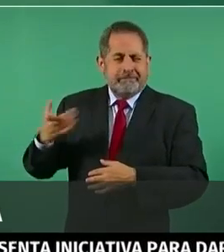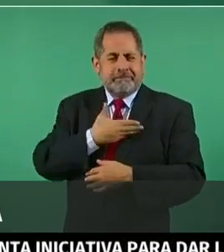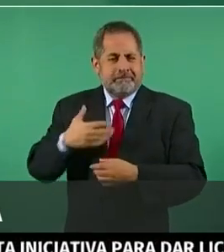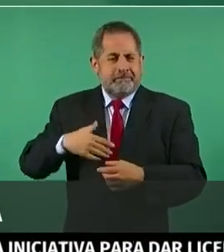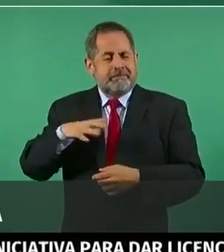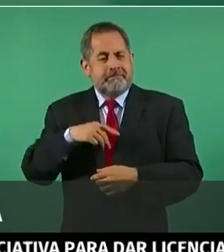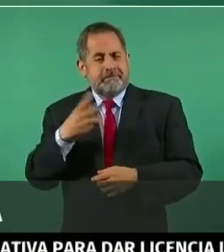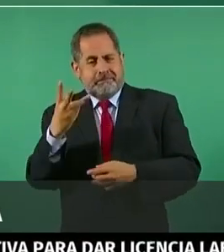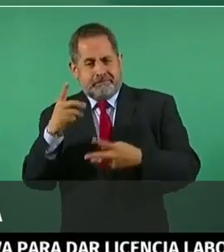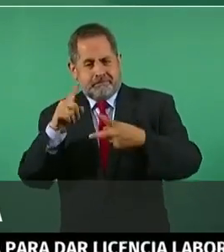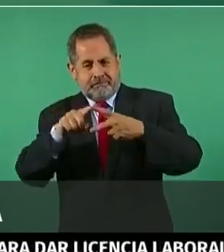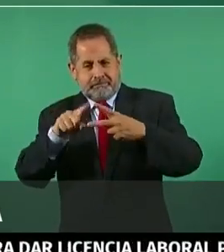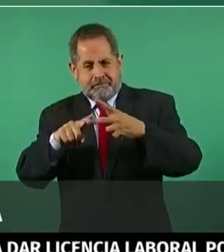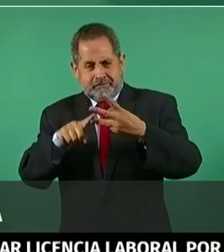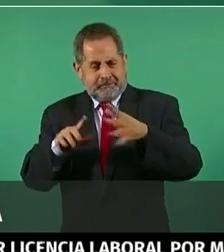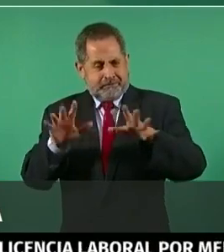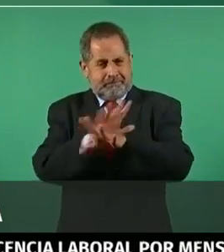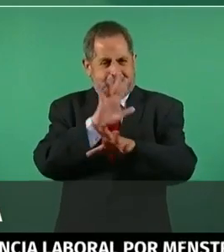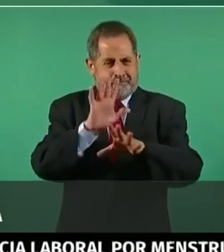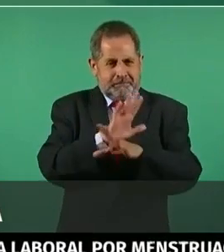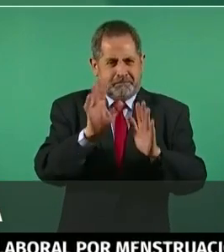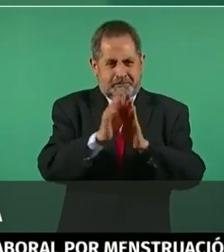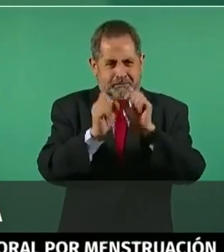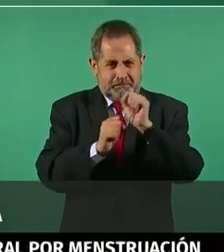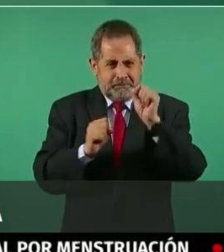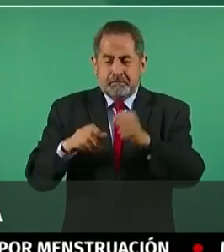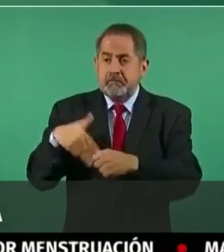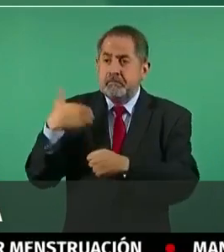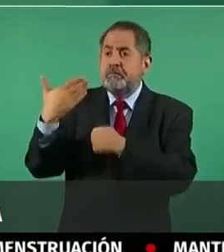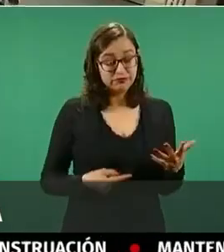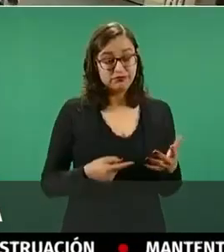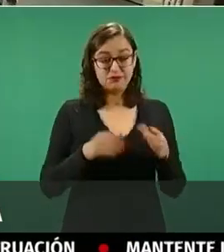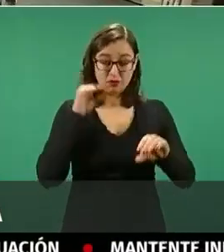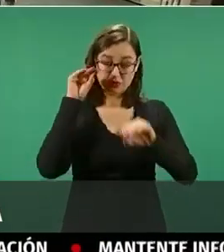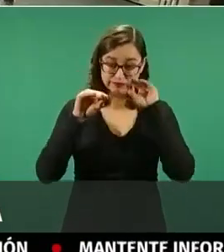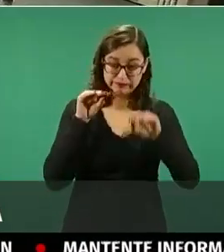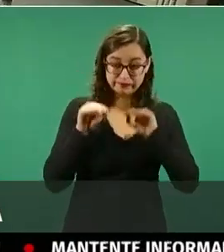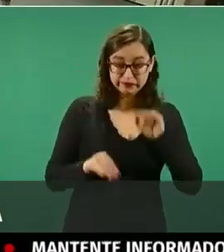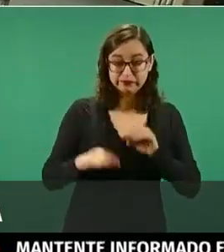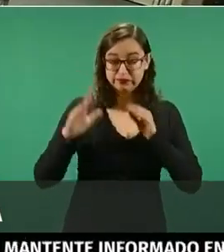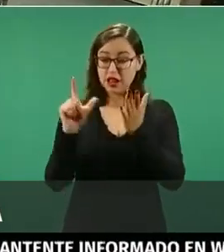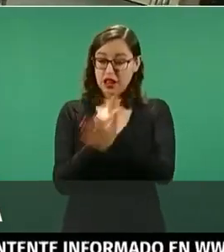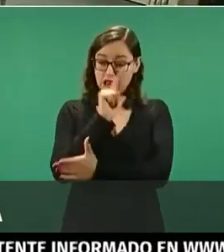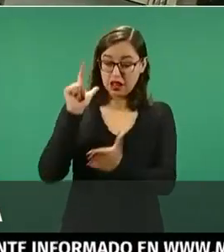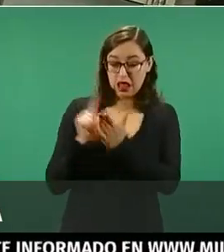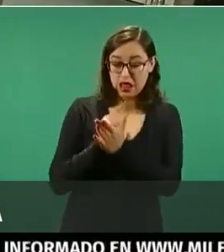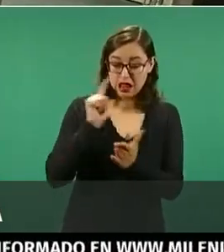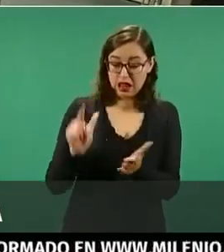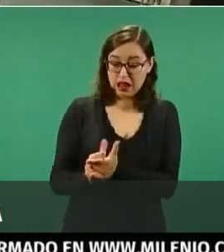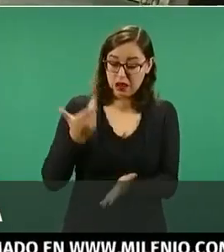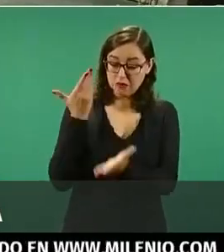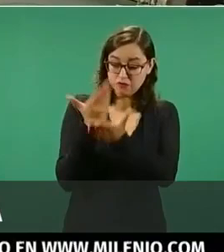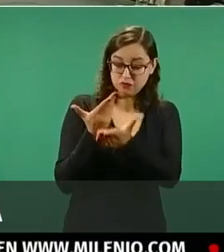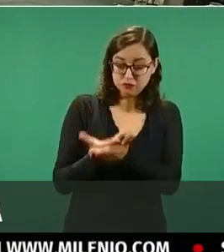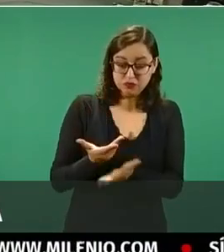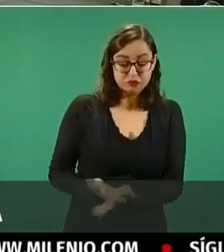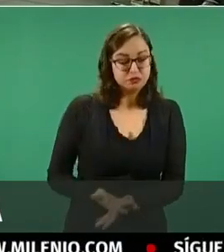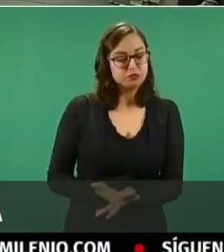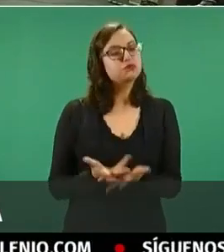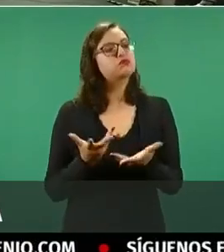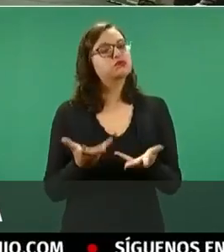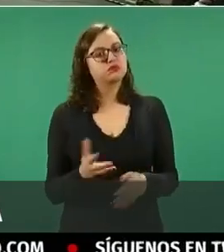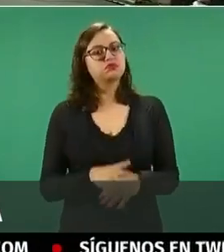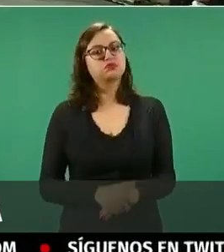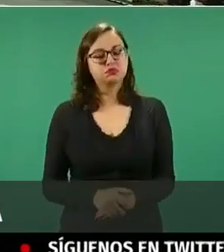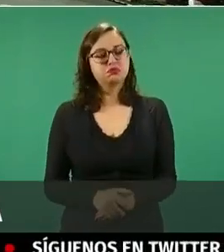revelaron funcionarios del gobierno federal. Hay que recordar que a principios del presente mes, Natalia Calderón Tirado, quien es jueza de control administradora de